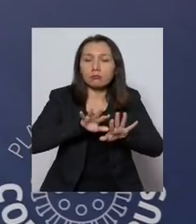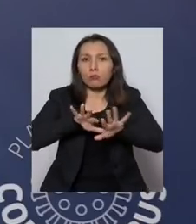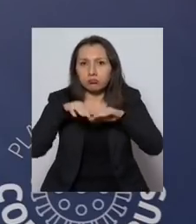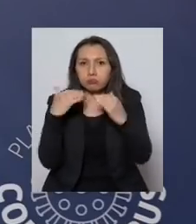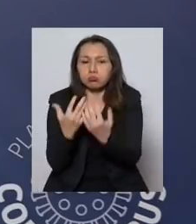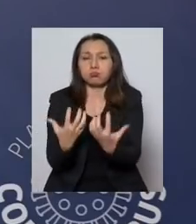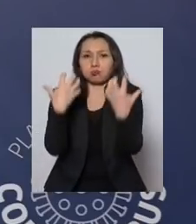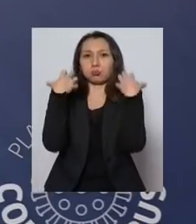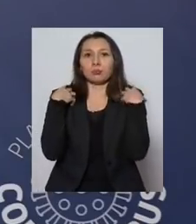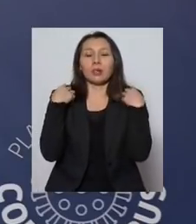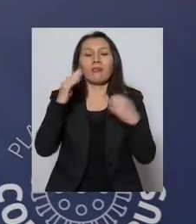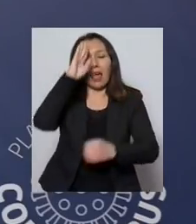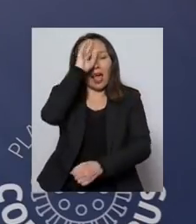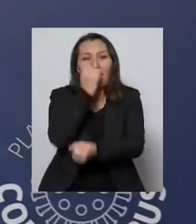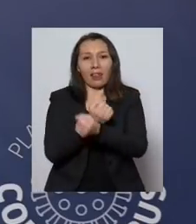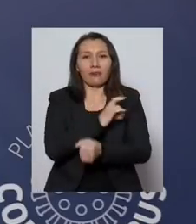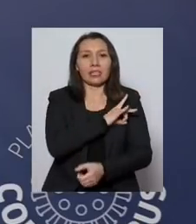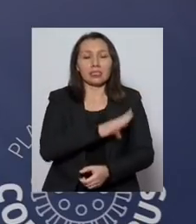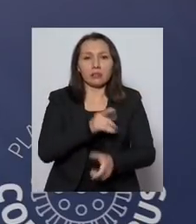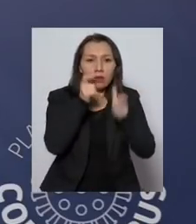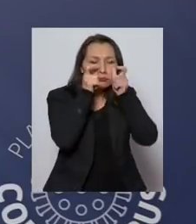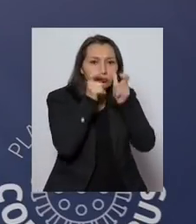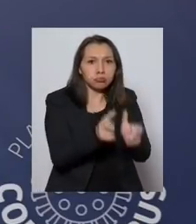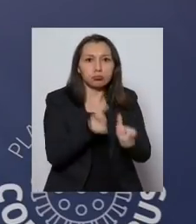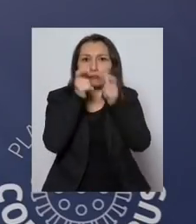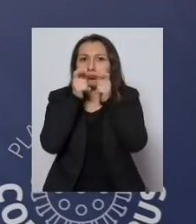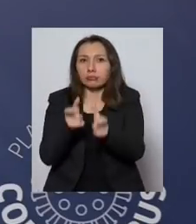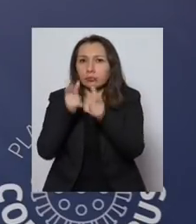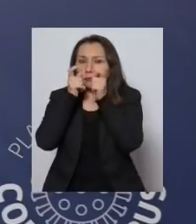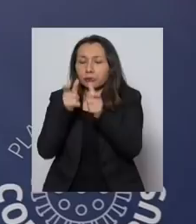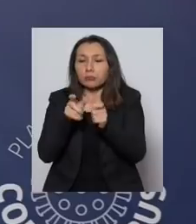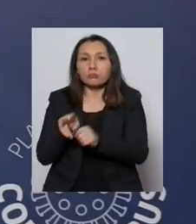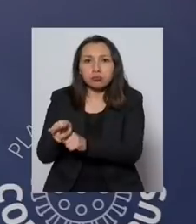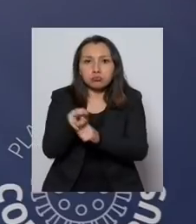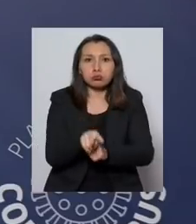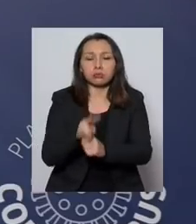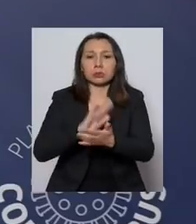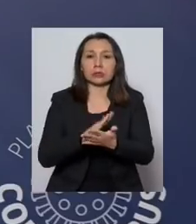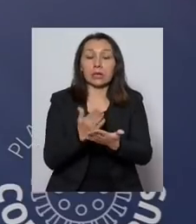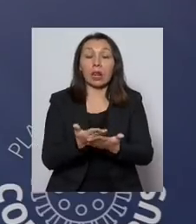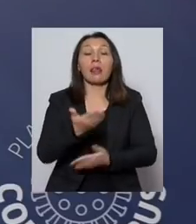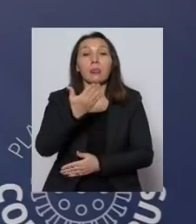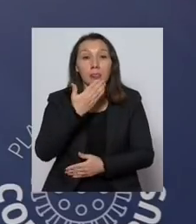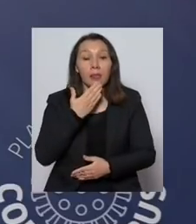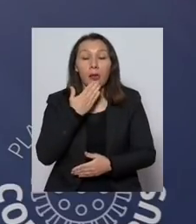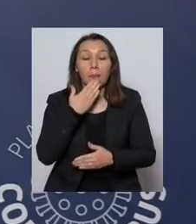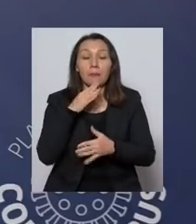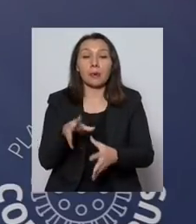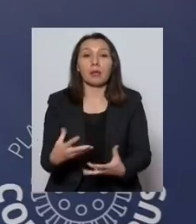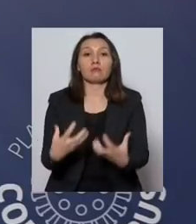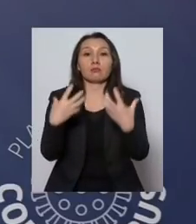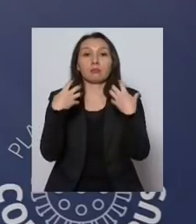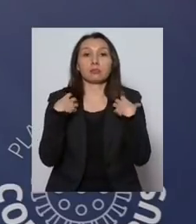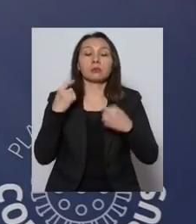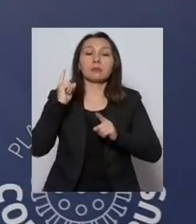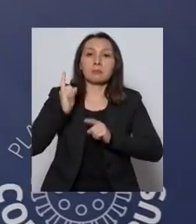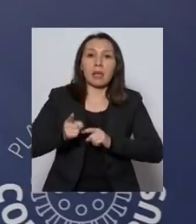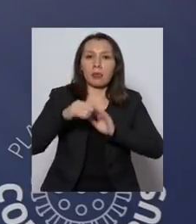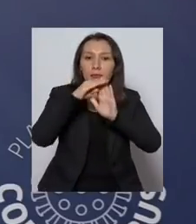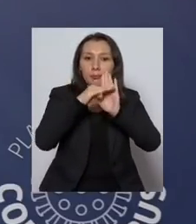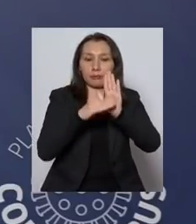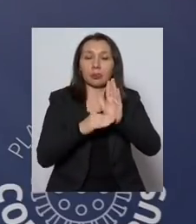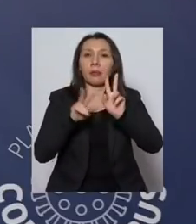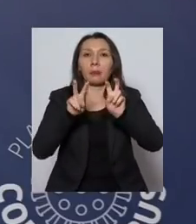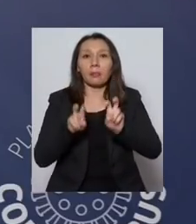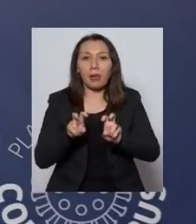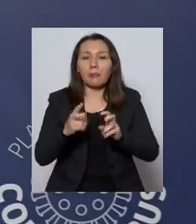parte de Carabineros de Chile, desde la fiscalización de las medidas sanitarias, como también las medidas que se han